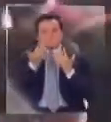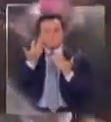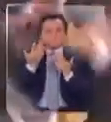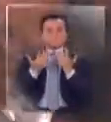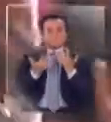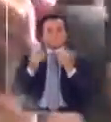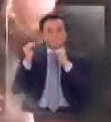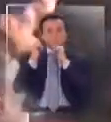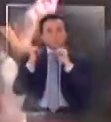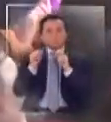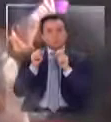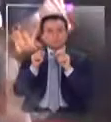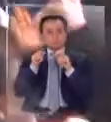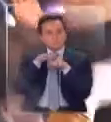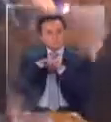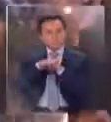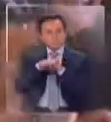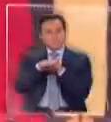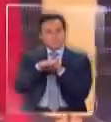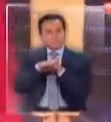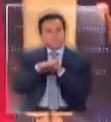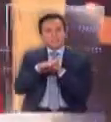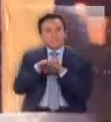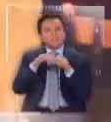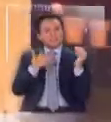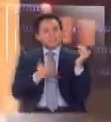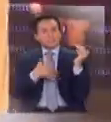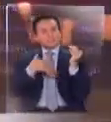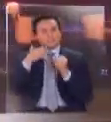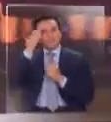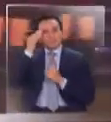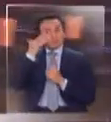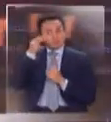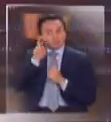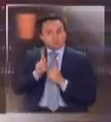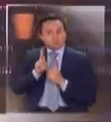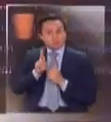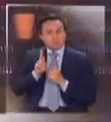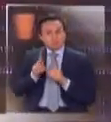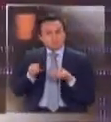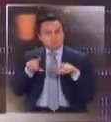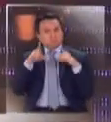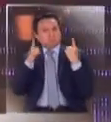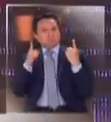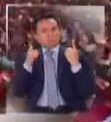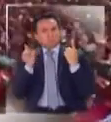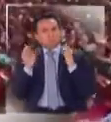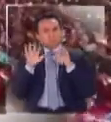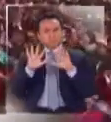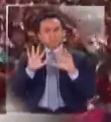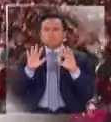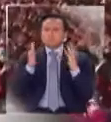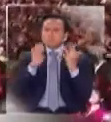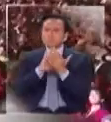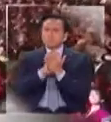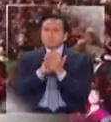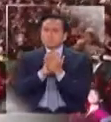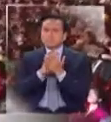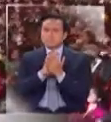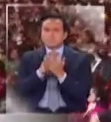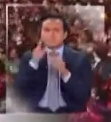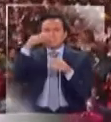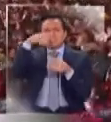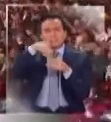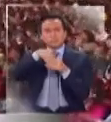las figuras más influyentes de la escena musical surcoreana se sorprendieron con la ovación sincronizada que recibieron